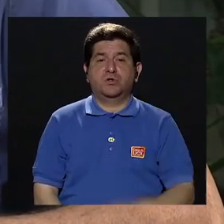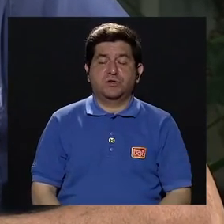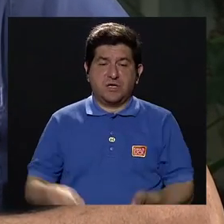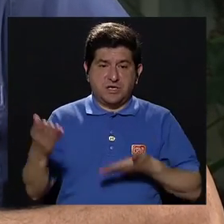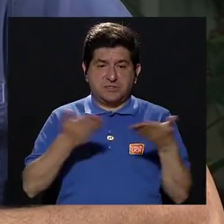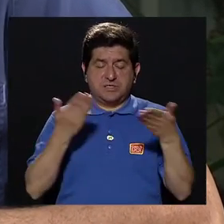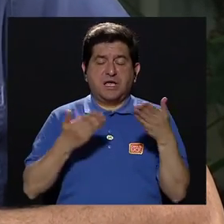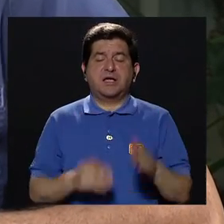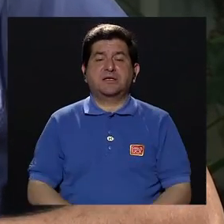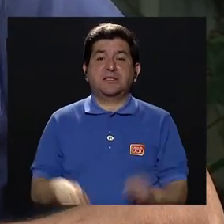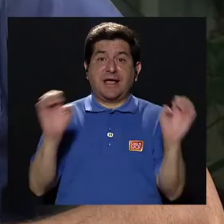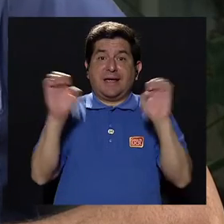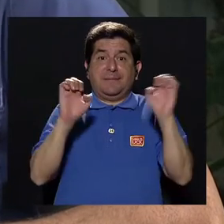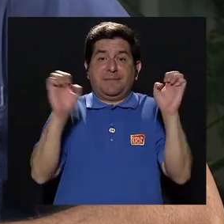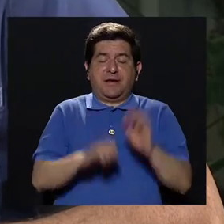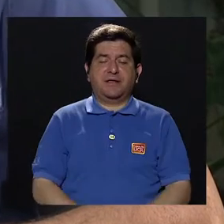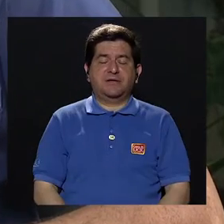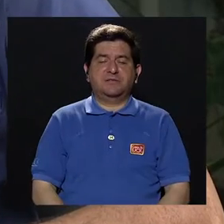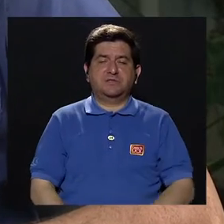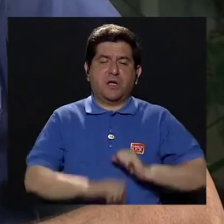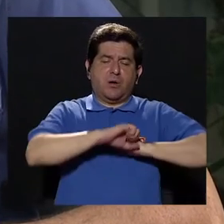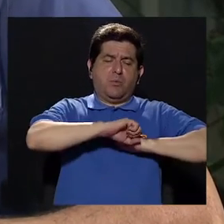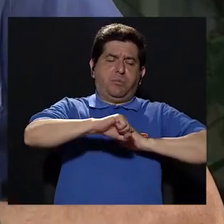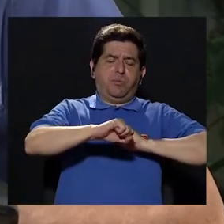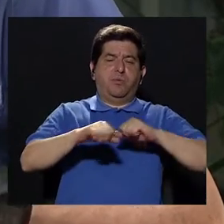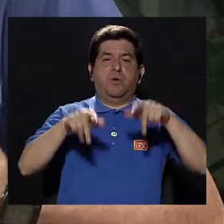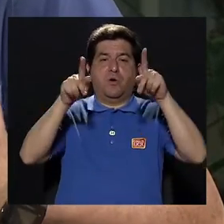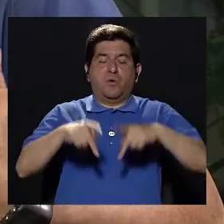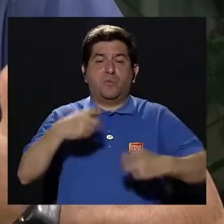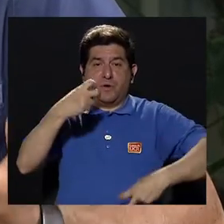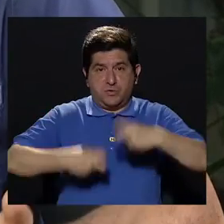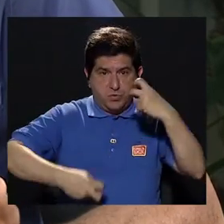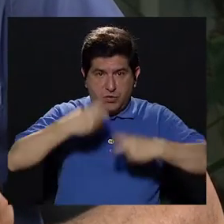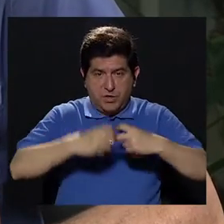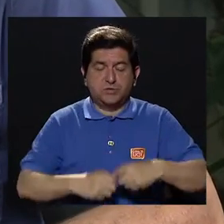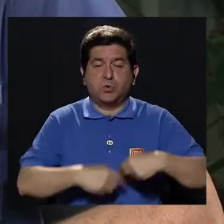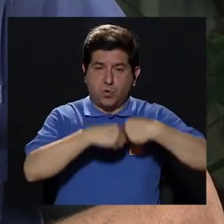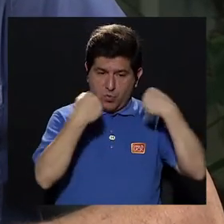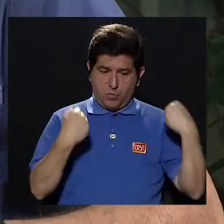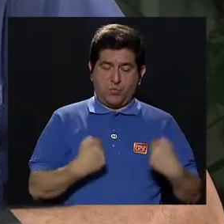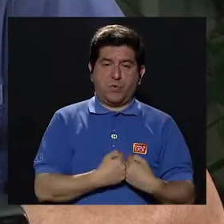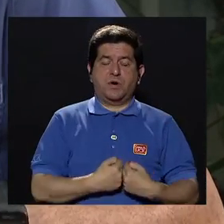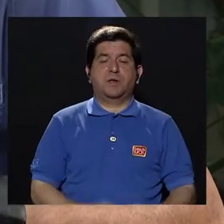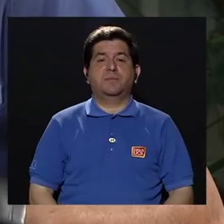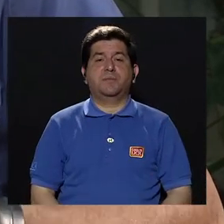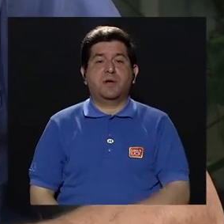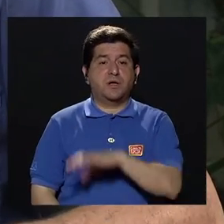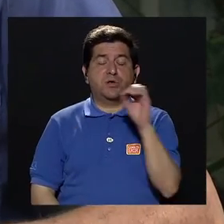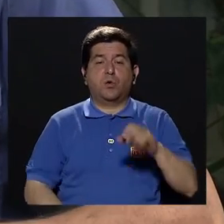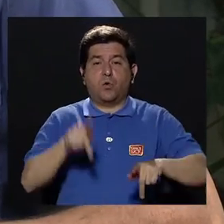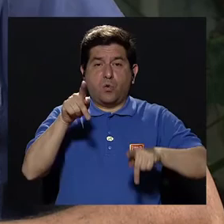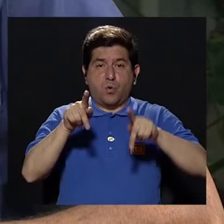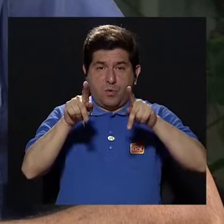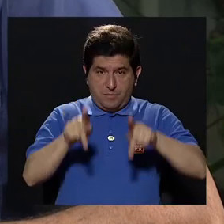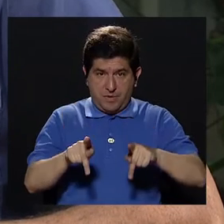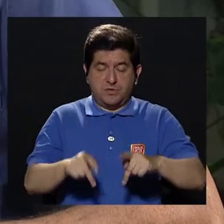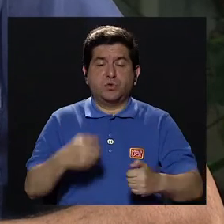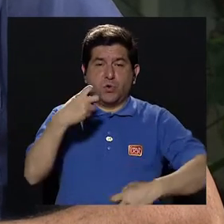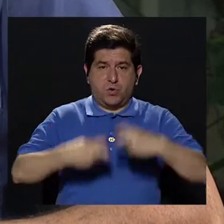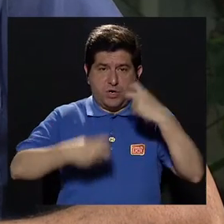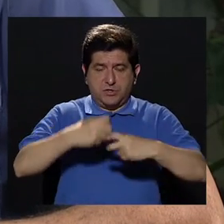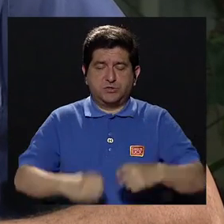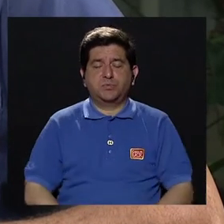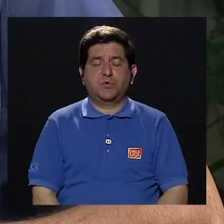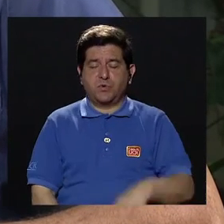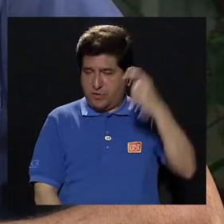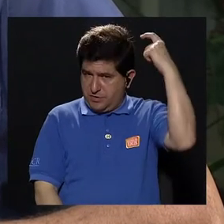días al servicio de emergencias llegan infartos, llegan personas con problemas cardíacos, llegan personas con problemas